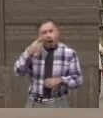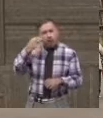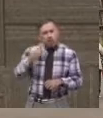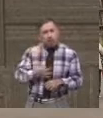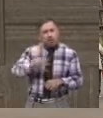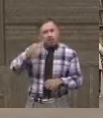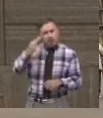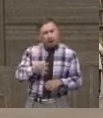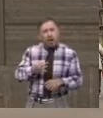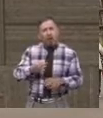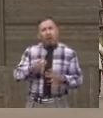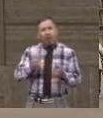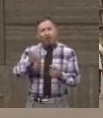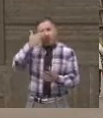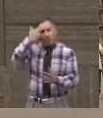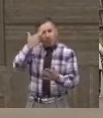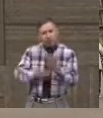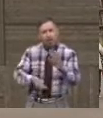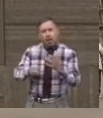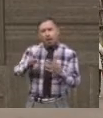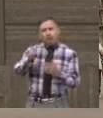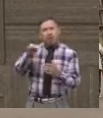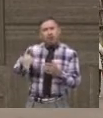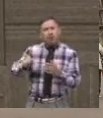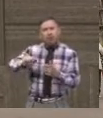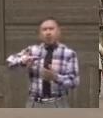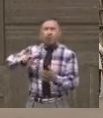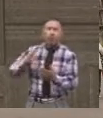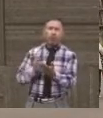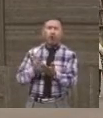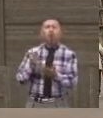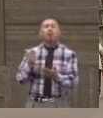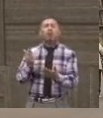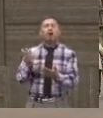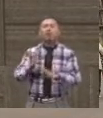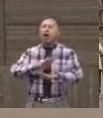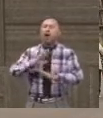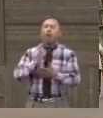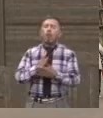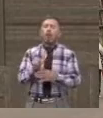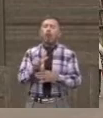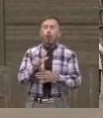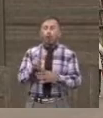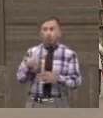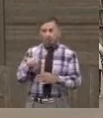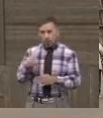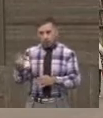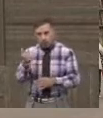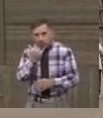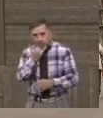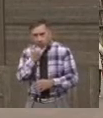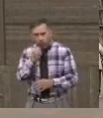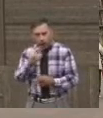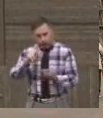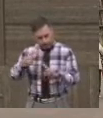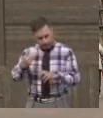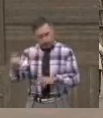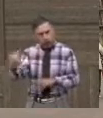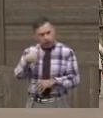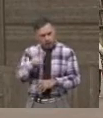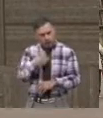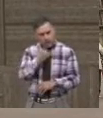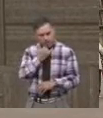Verde Ecologista de México? La disculpa nos la debieran de pedir ellos a las y los ciudadanos por